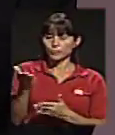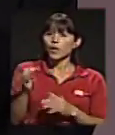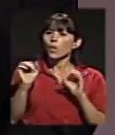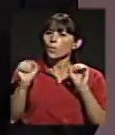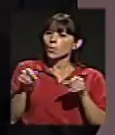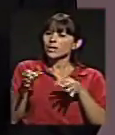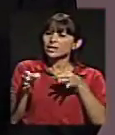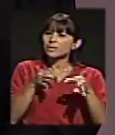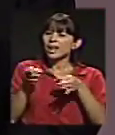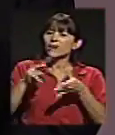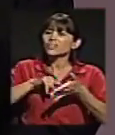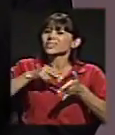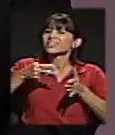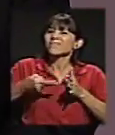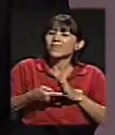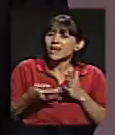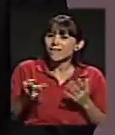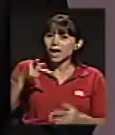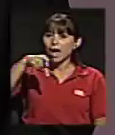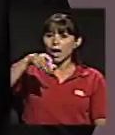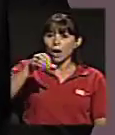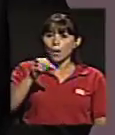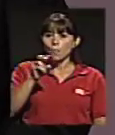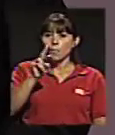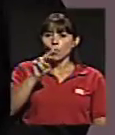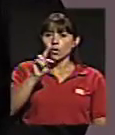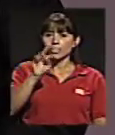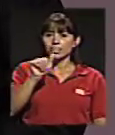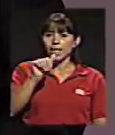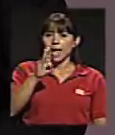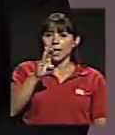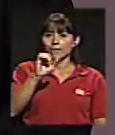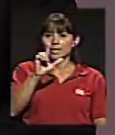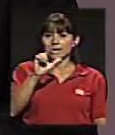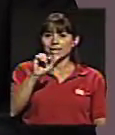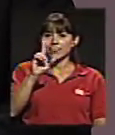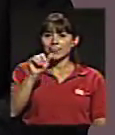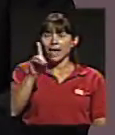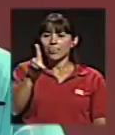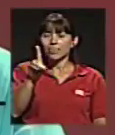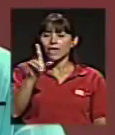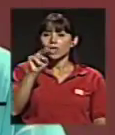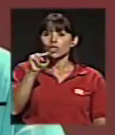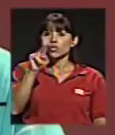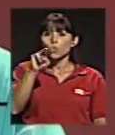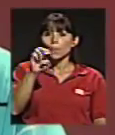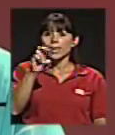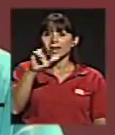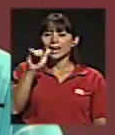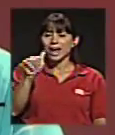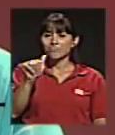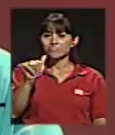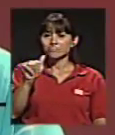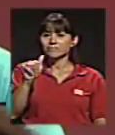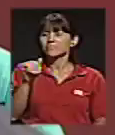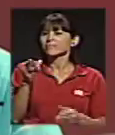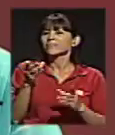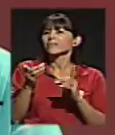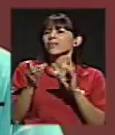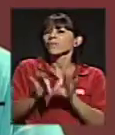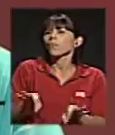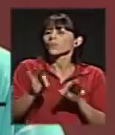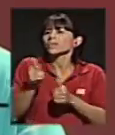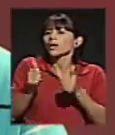explicarnos qué es la portabilidad numérica y cuál es su importancia? Bien, el tema de la portabilidad